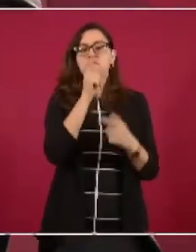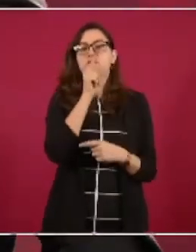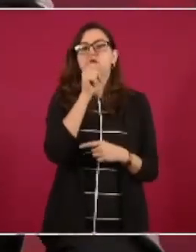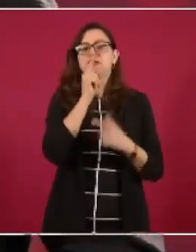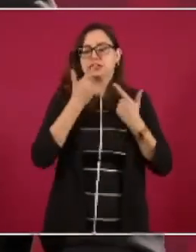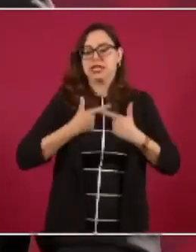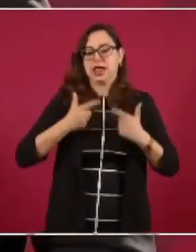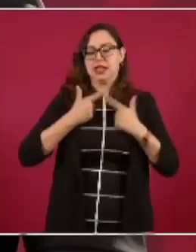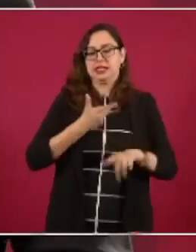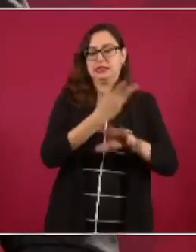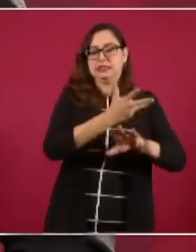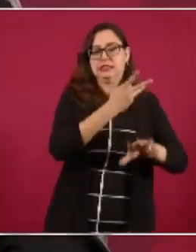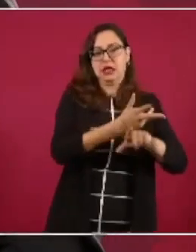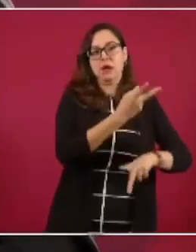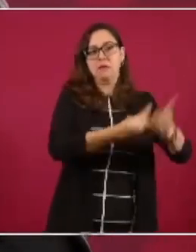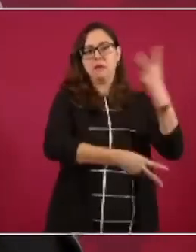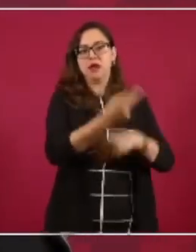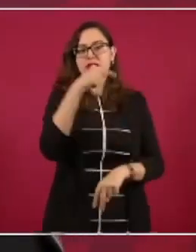metidos